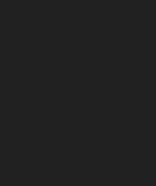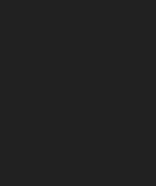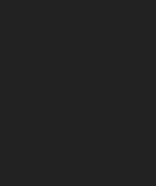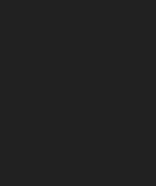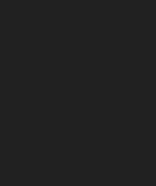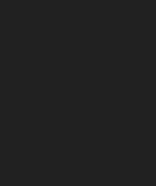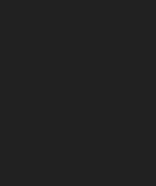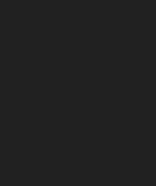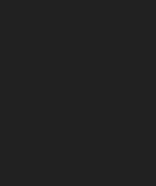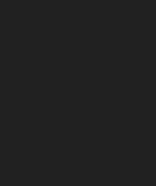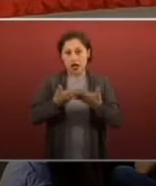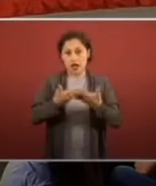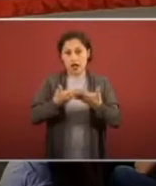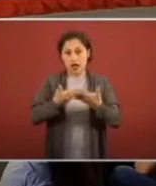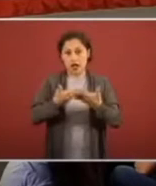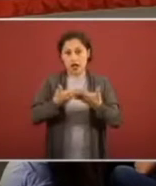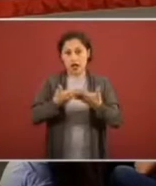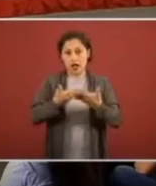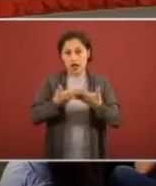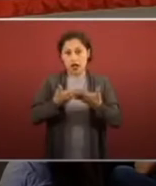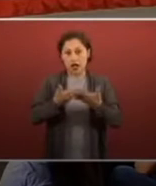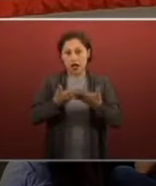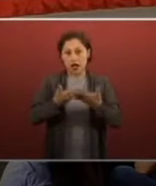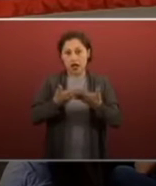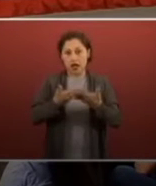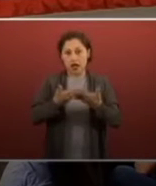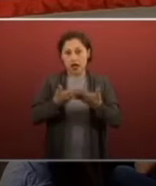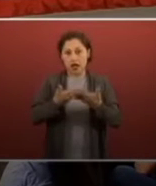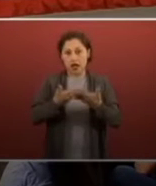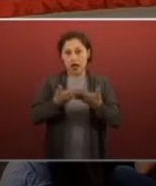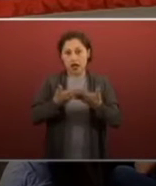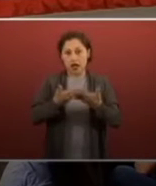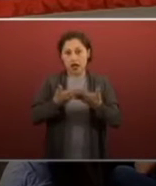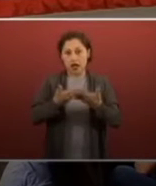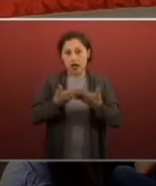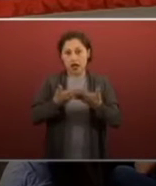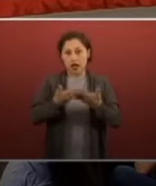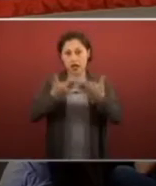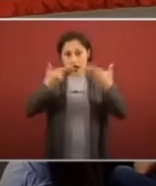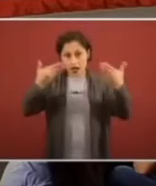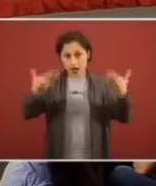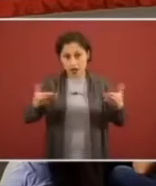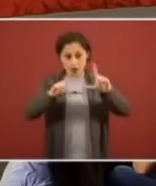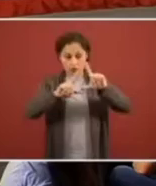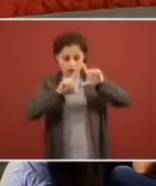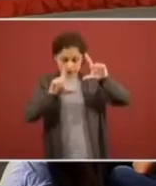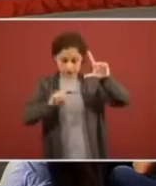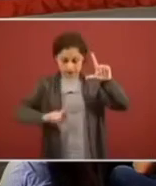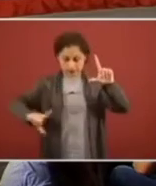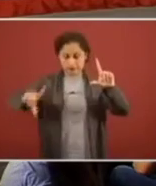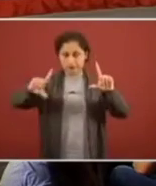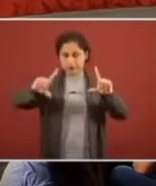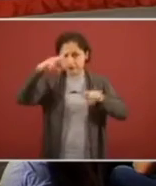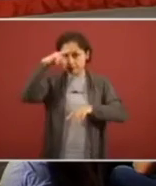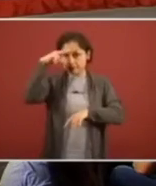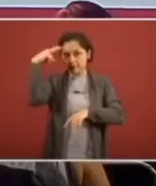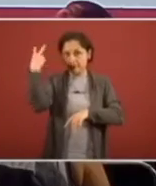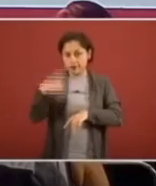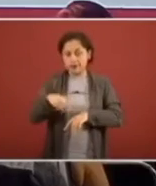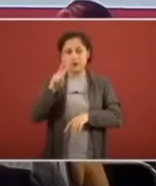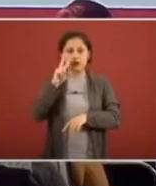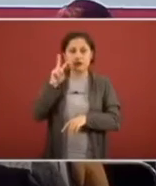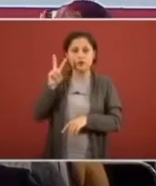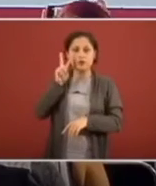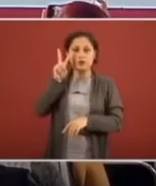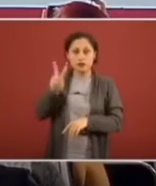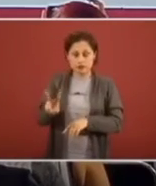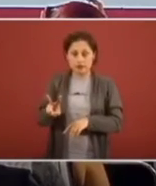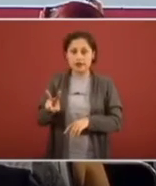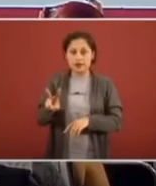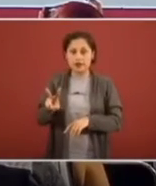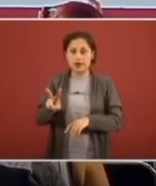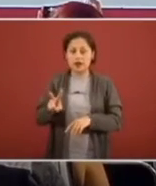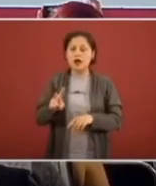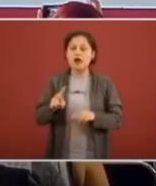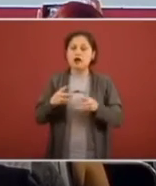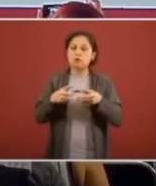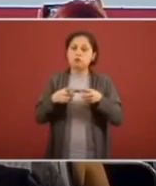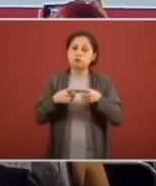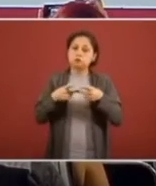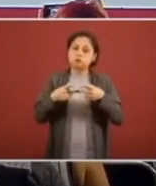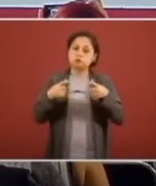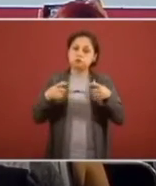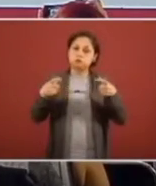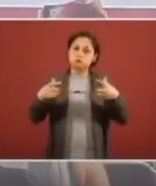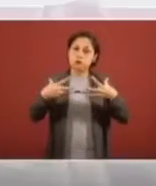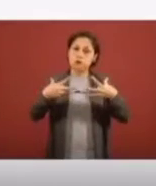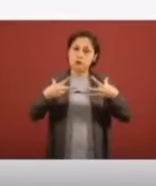¿no? Vamos a verlo. Pongamos atención, por favor. Seguimos viendo la progresión de la epidemia y hemos